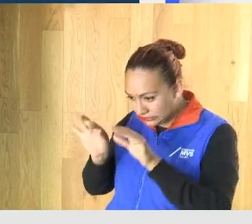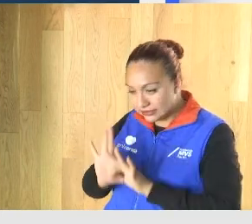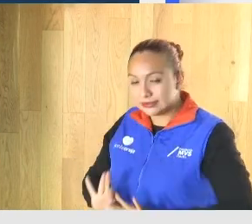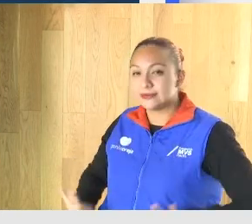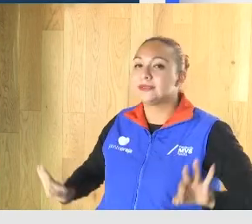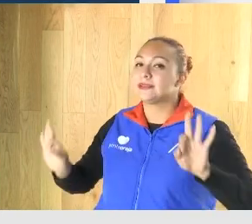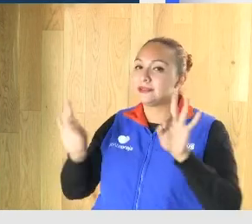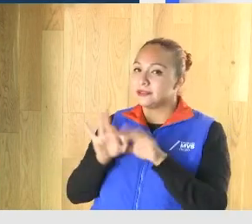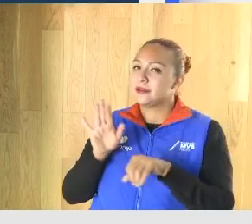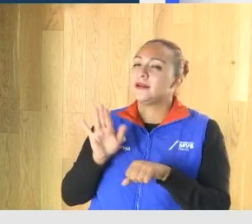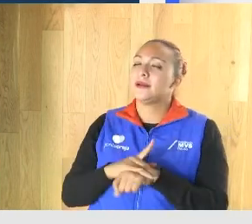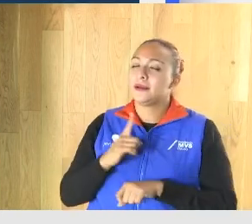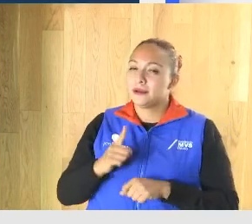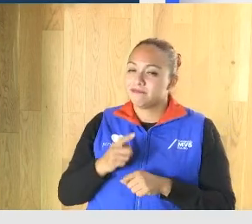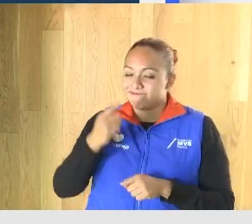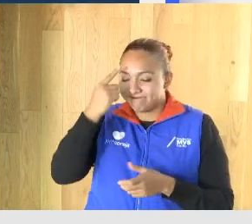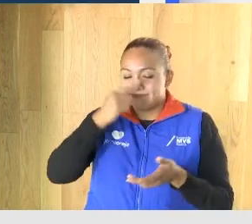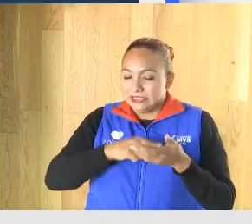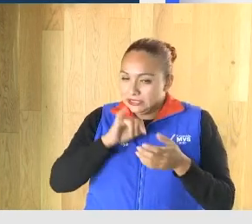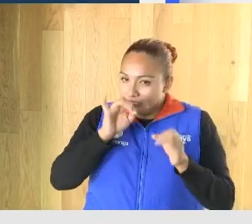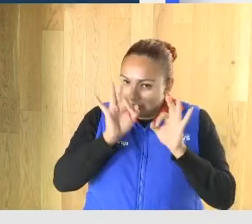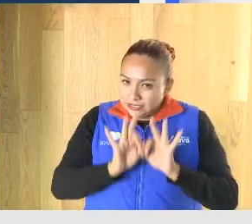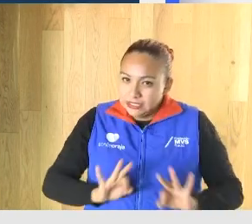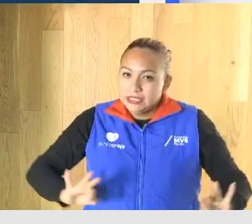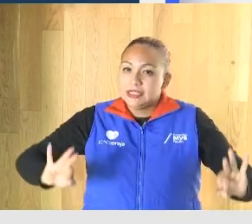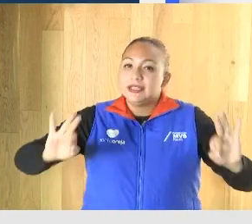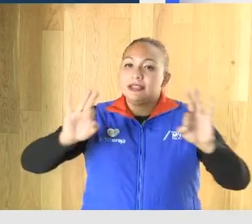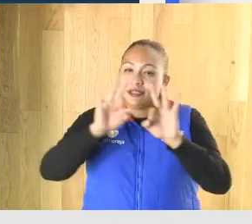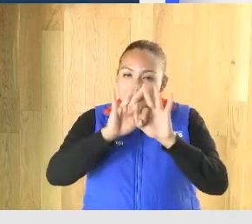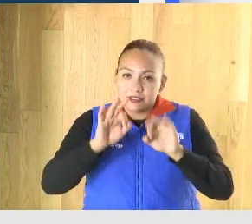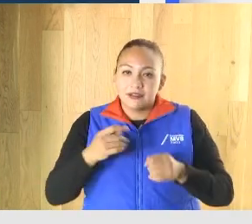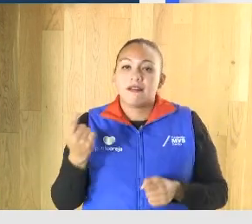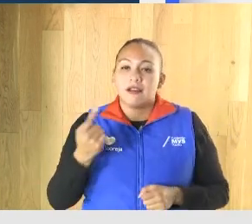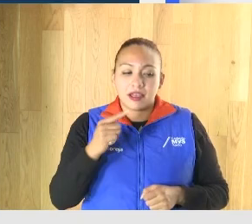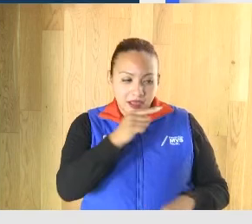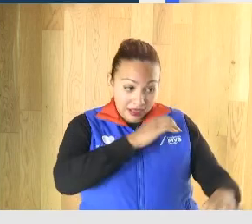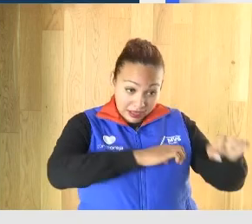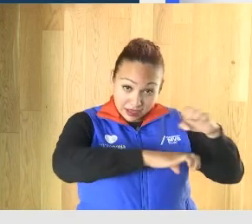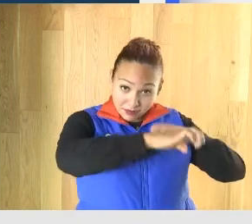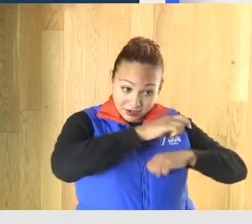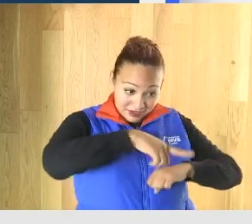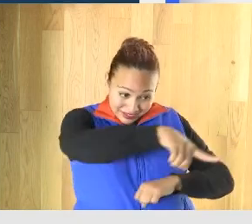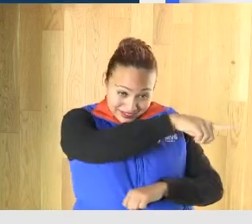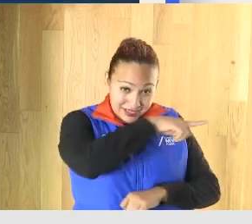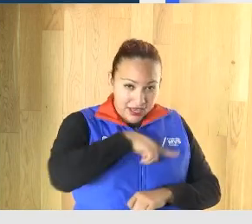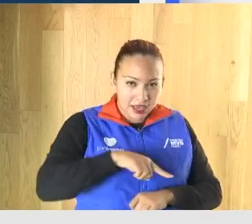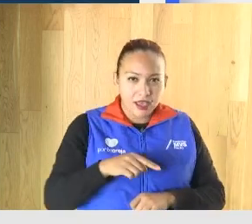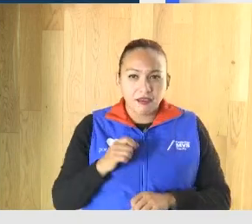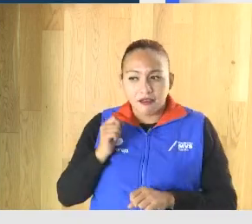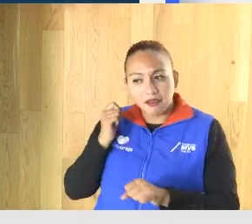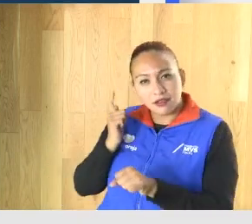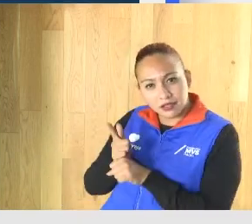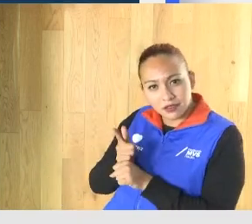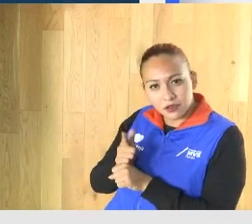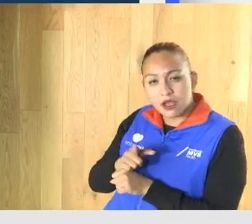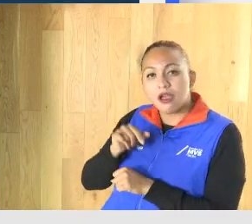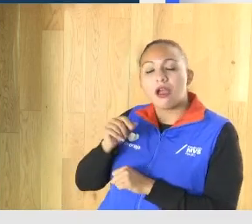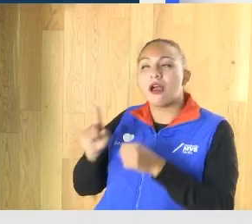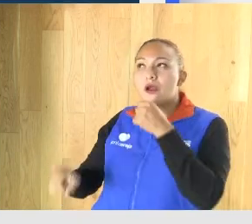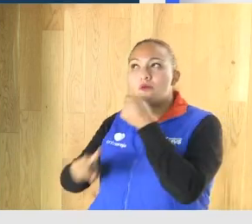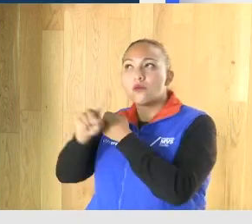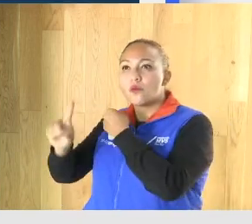creo que es importante que también las empresas, viendo esta vulnerabilidad sistémica